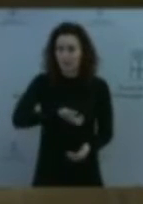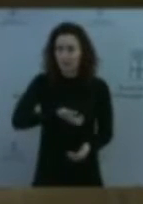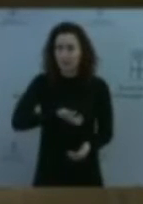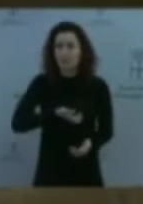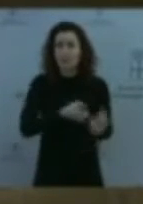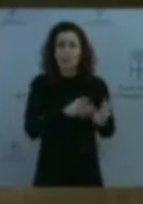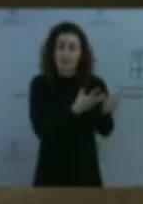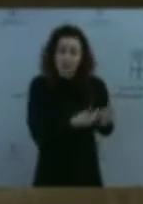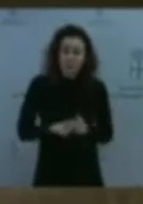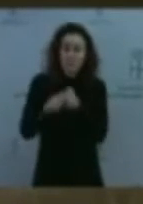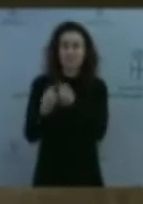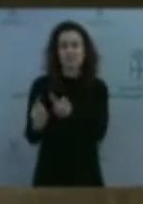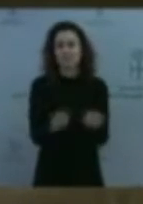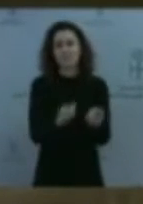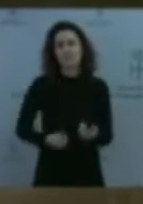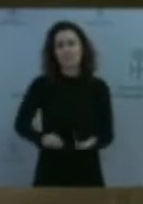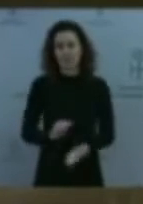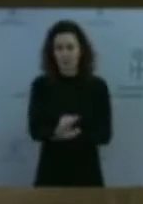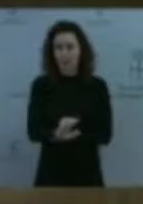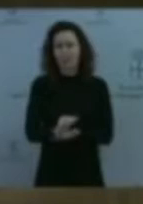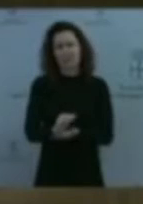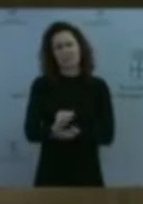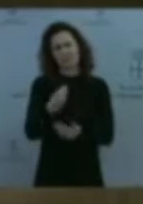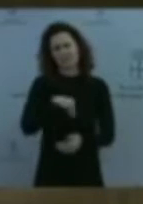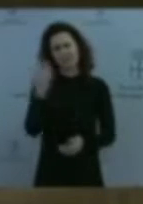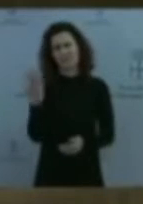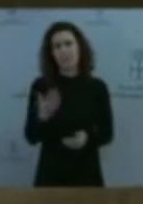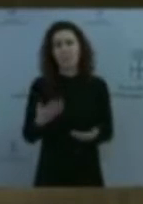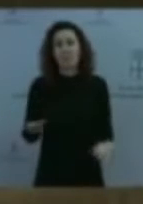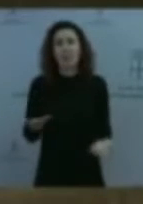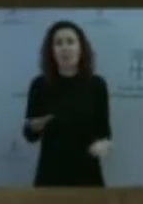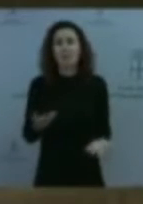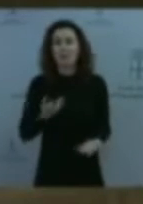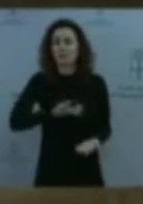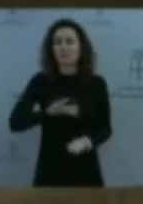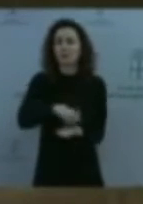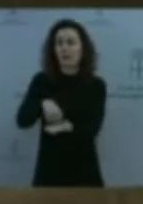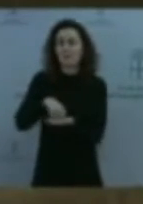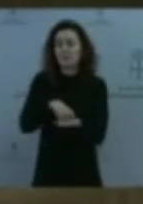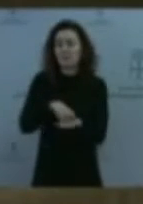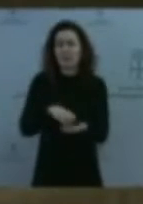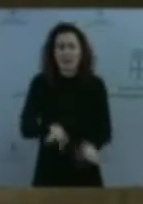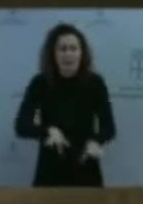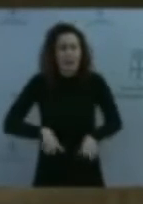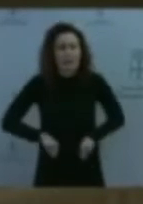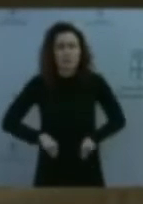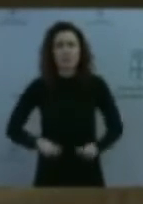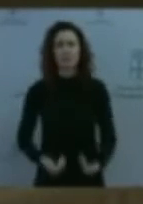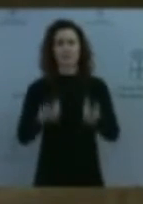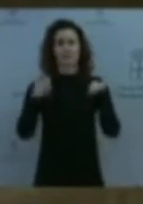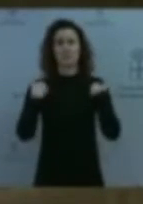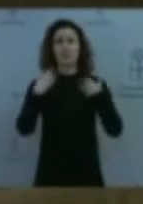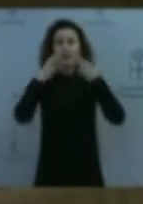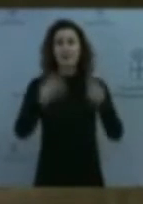financiación suficiente. No puede ser que los ayuntamientos tengan que asumir competencias que no les son propias y no cuenten con